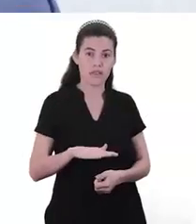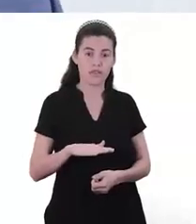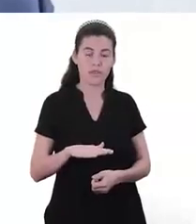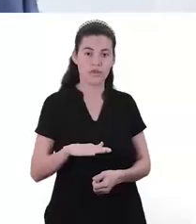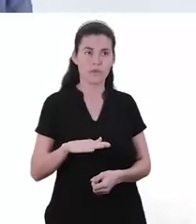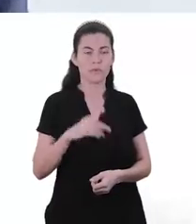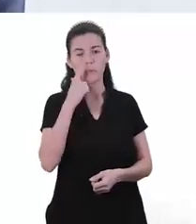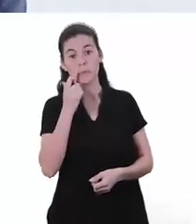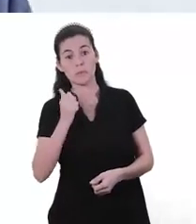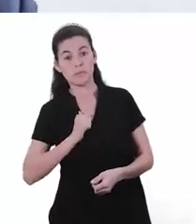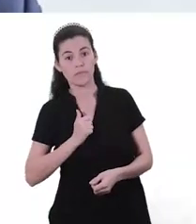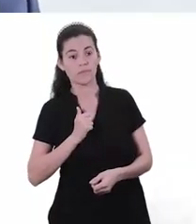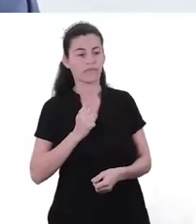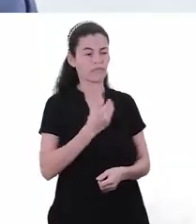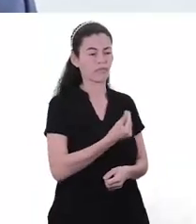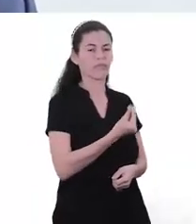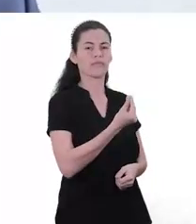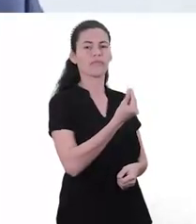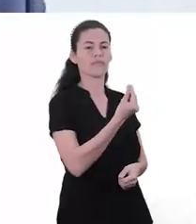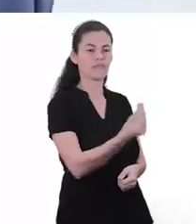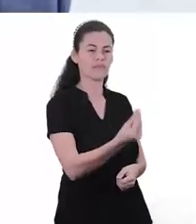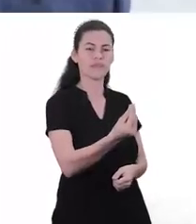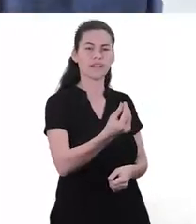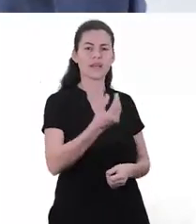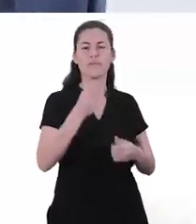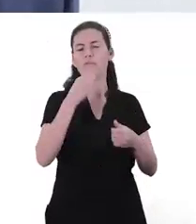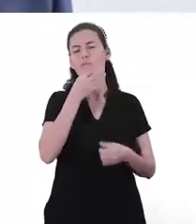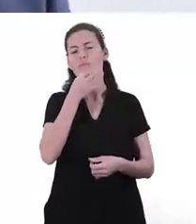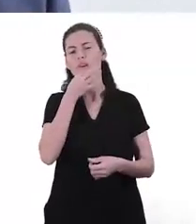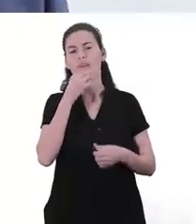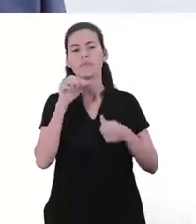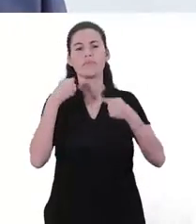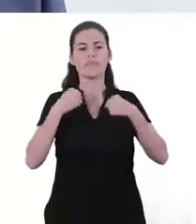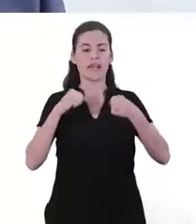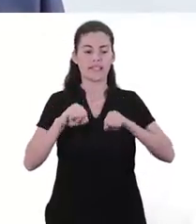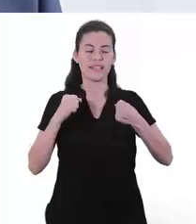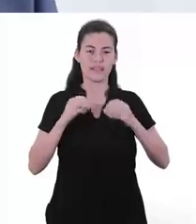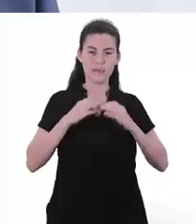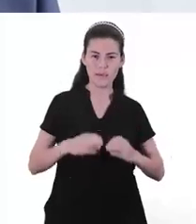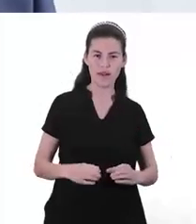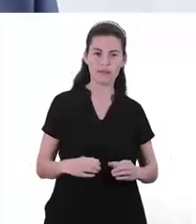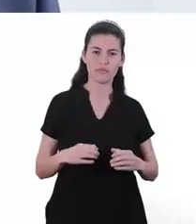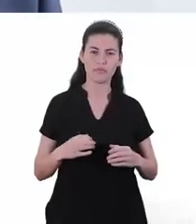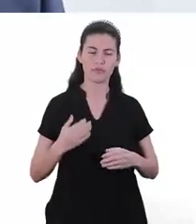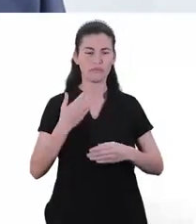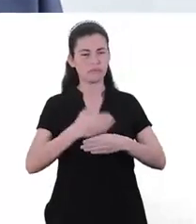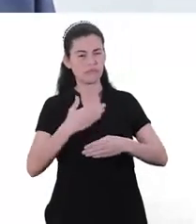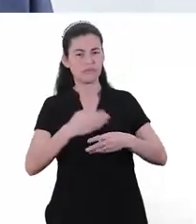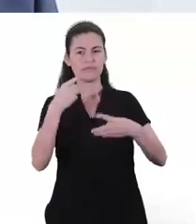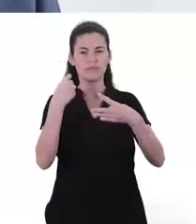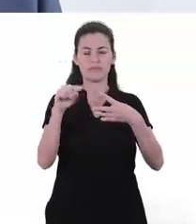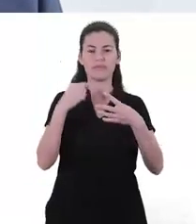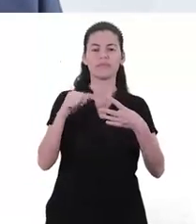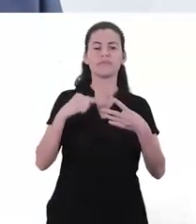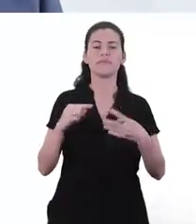que entra a un sistema en donde se estimula con algún tipo de expresión artística, sí, sea la que él elija, la que él se